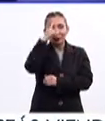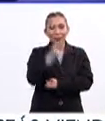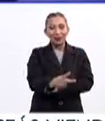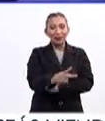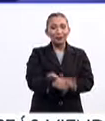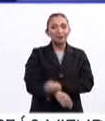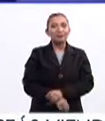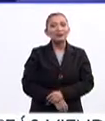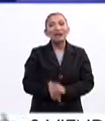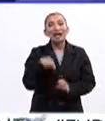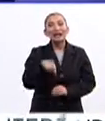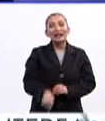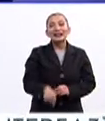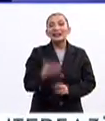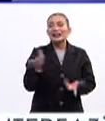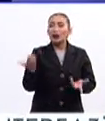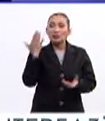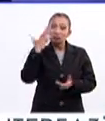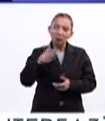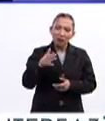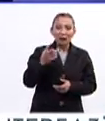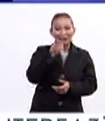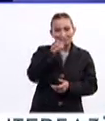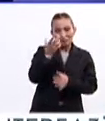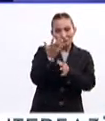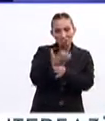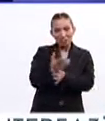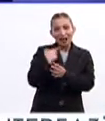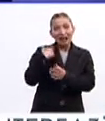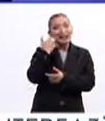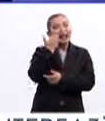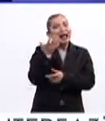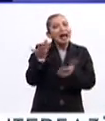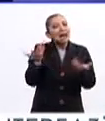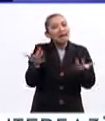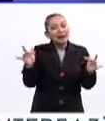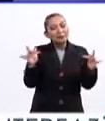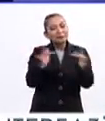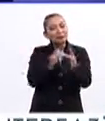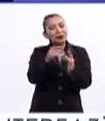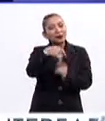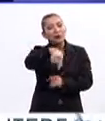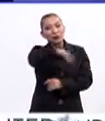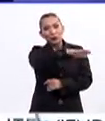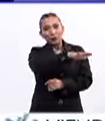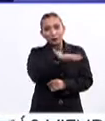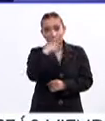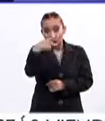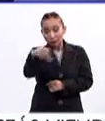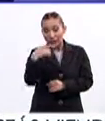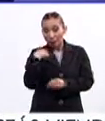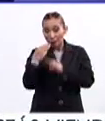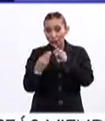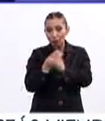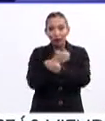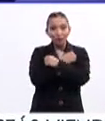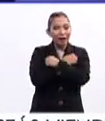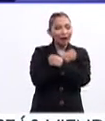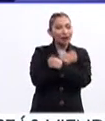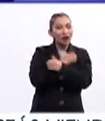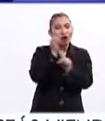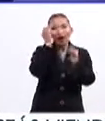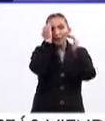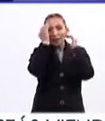de México, a este programa que, como bien lo dices, Omar, intenta hacer la interfaz entre ustedes y el mundo de la educación,